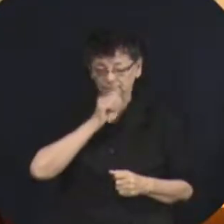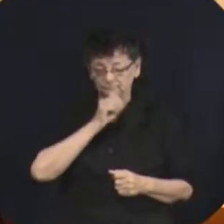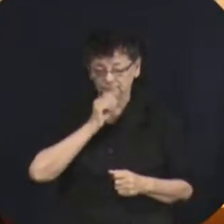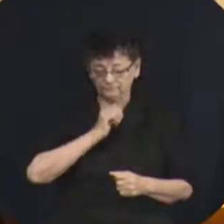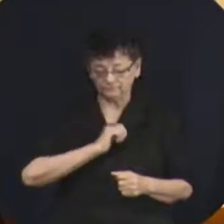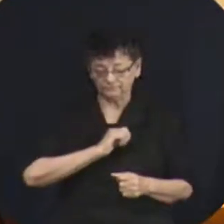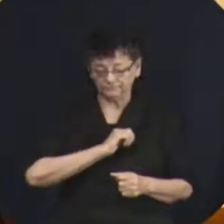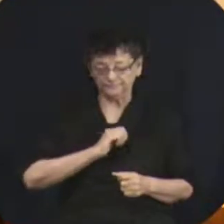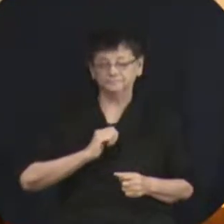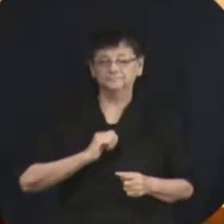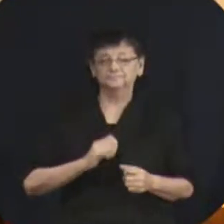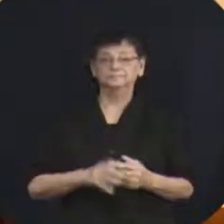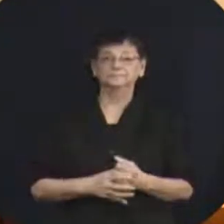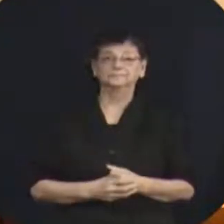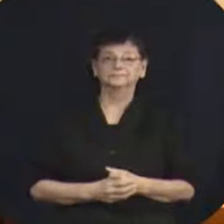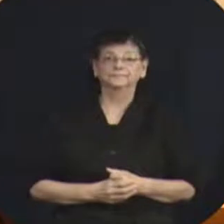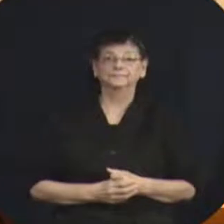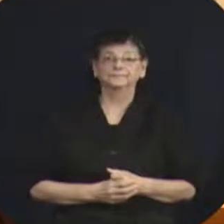corazón.